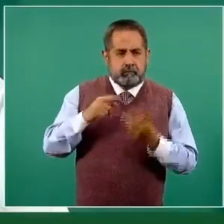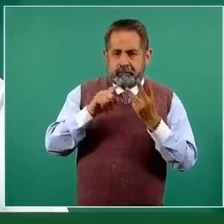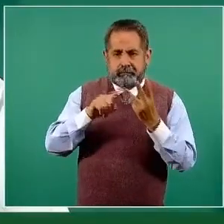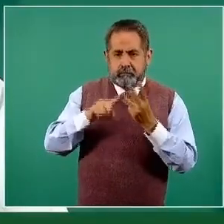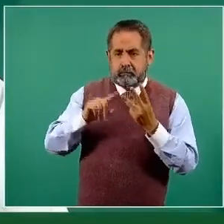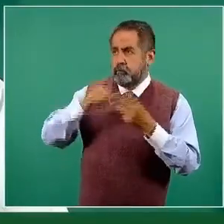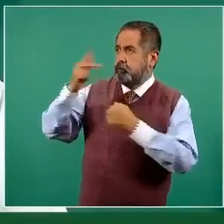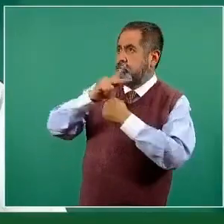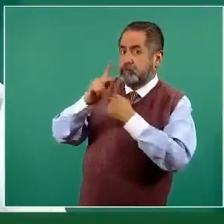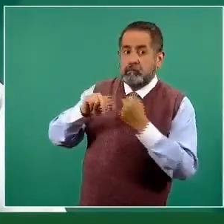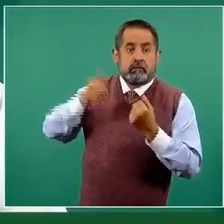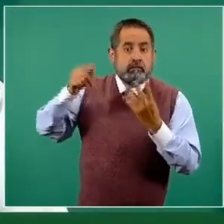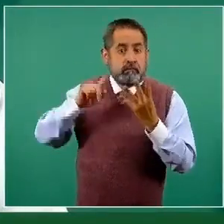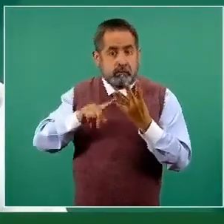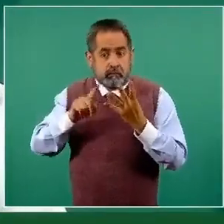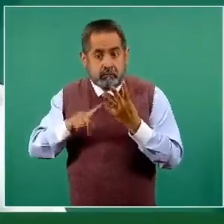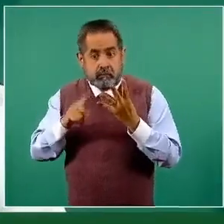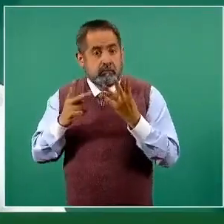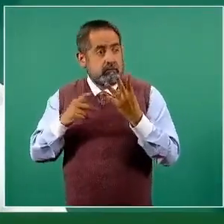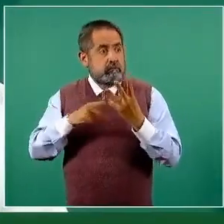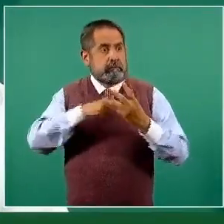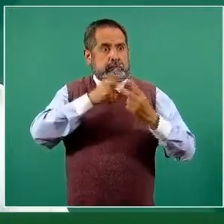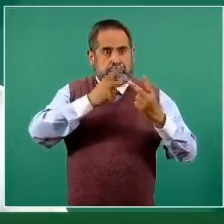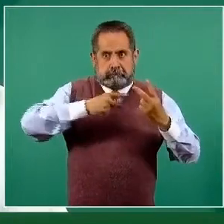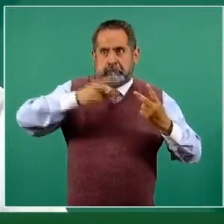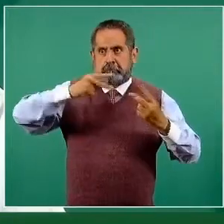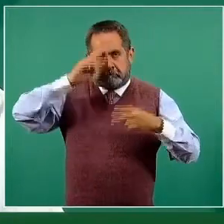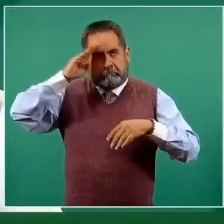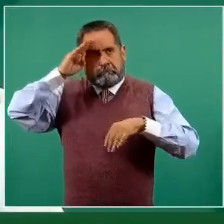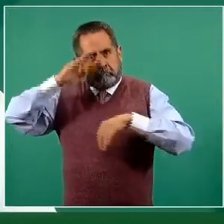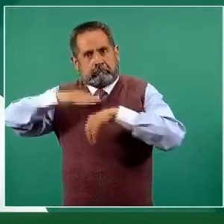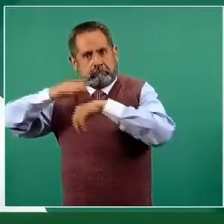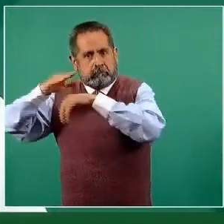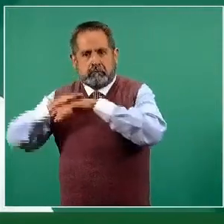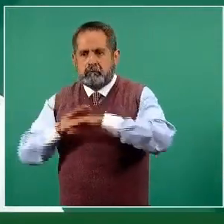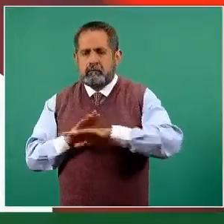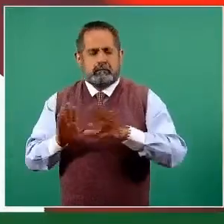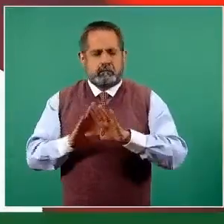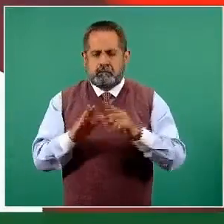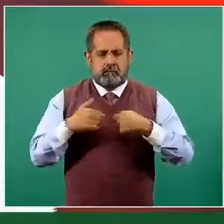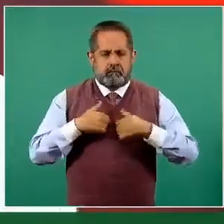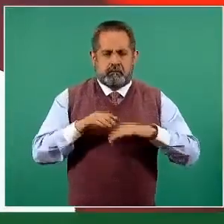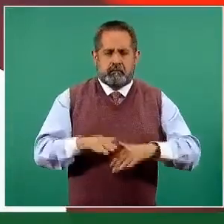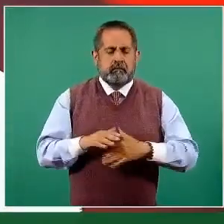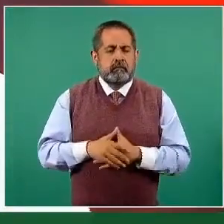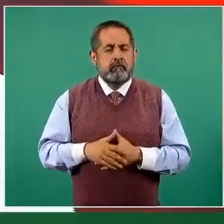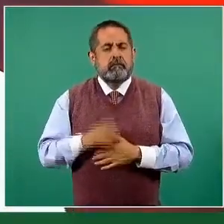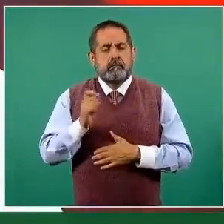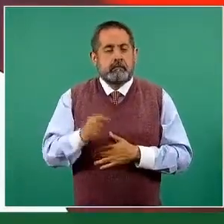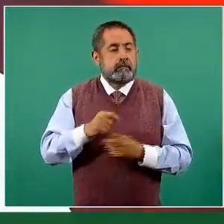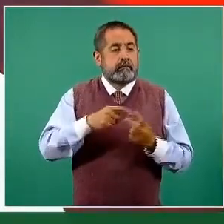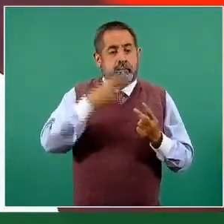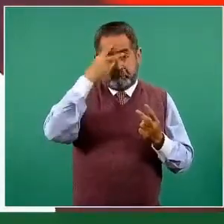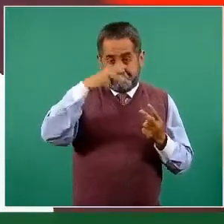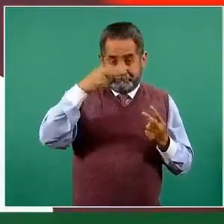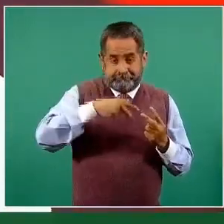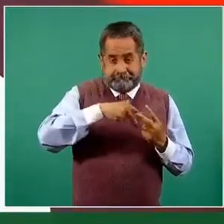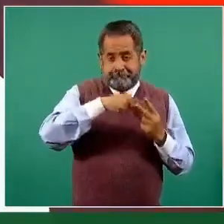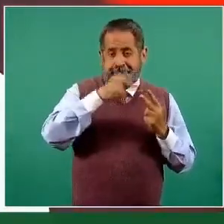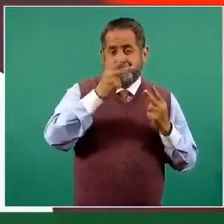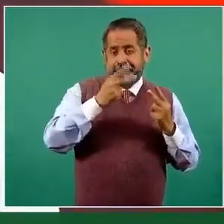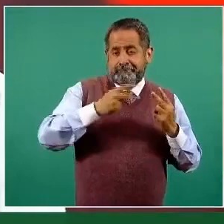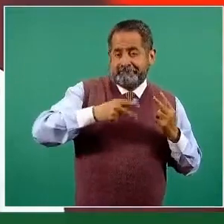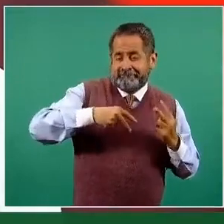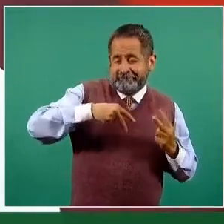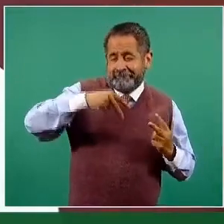algunos países o 4 como varios otros. Es alentador también ver que el tamaño de nuestras oleadas epidémicas